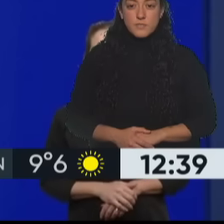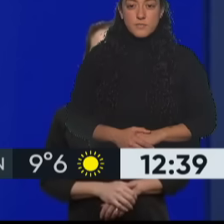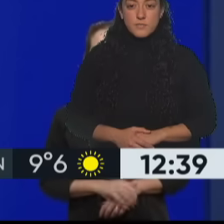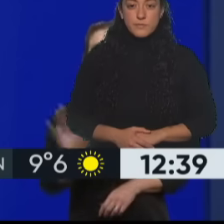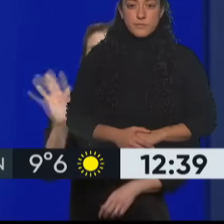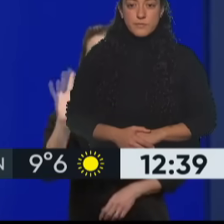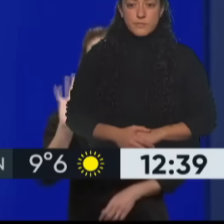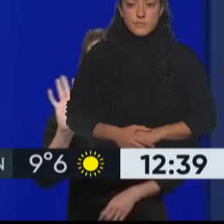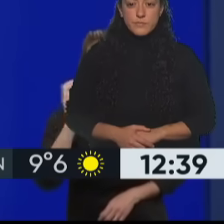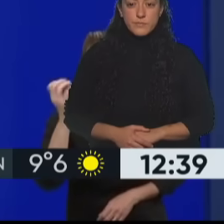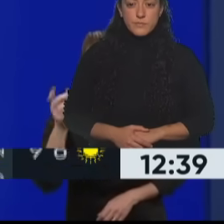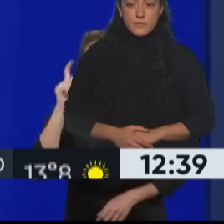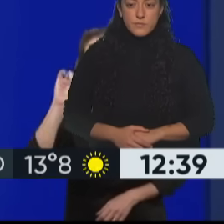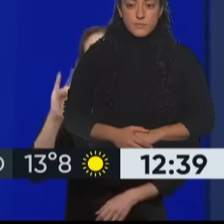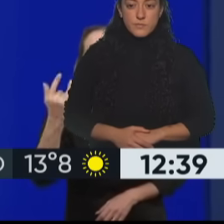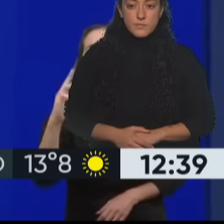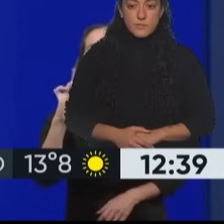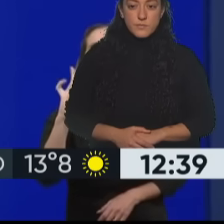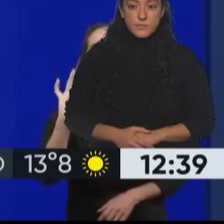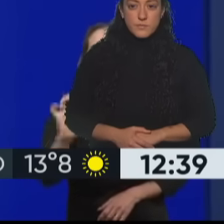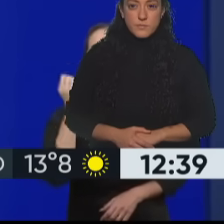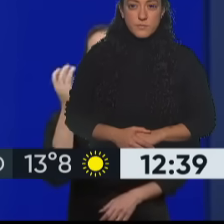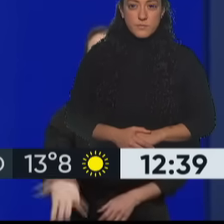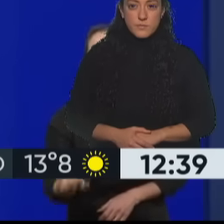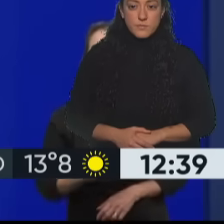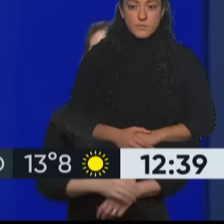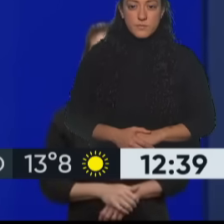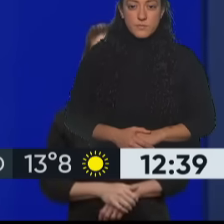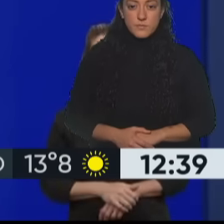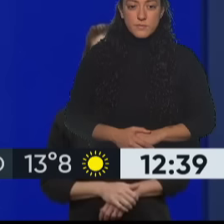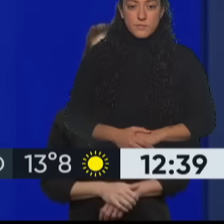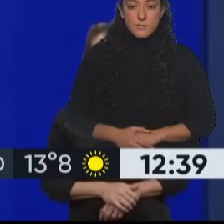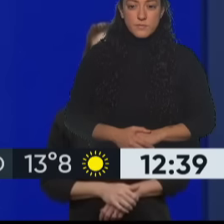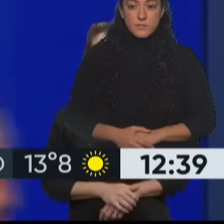Hola, Eduardo. ¿Cómo anda?